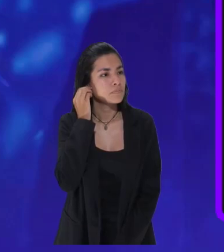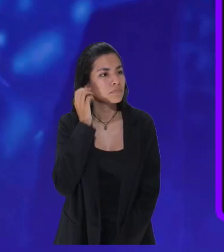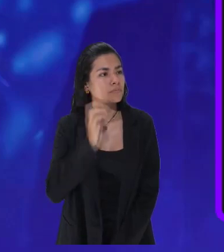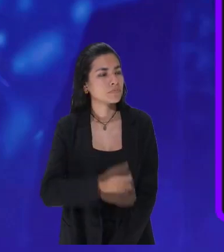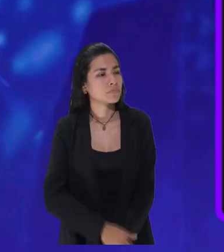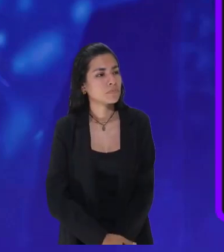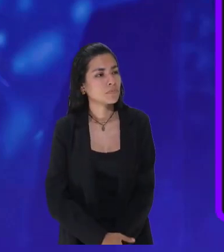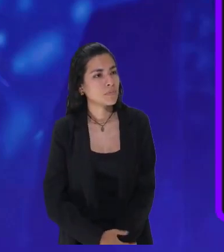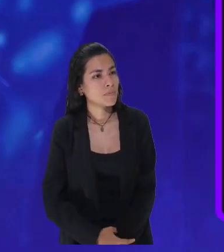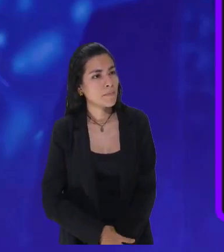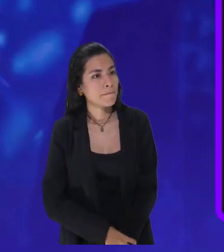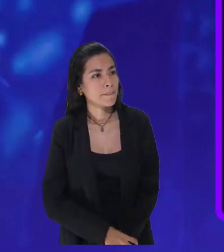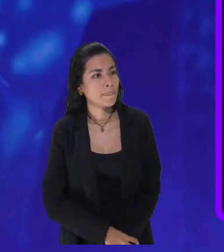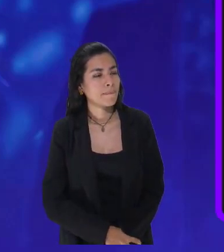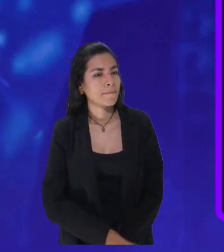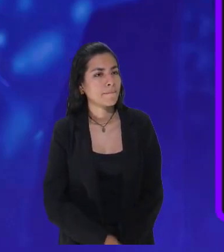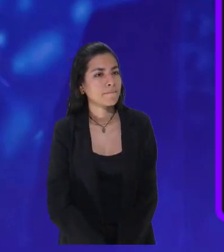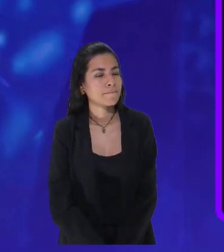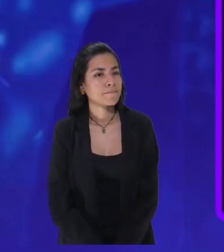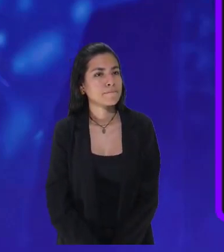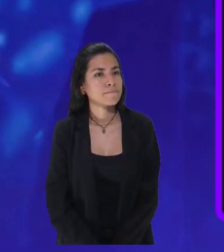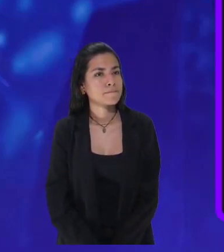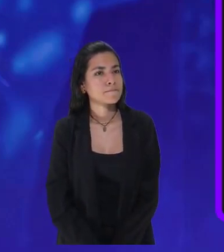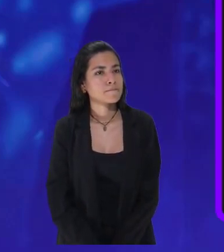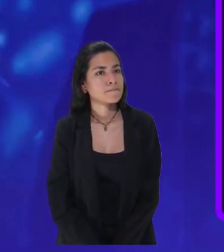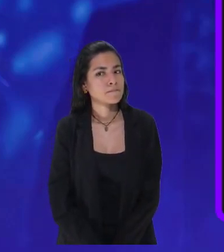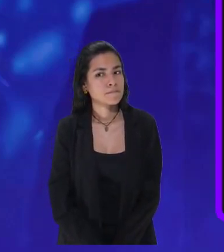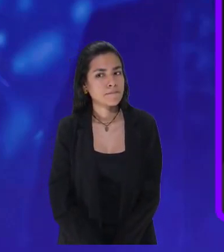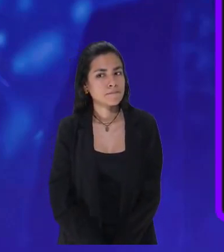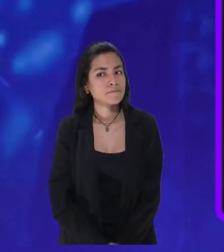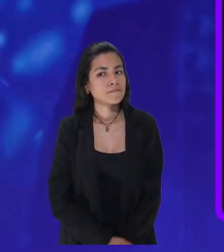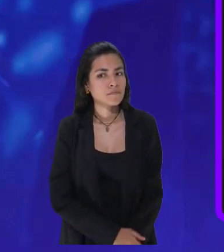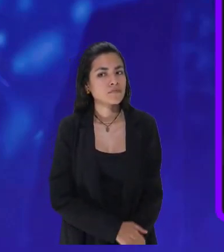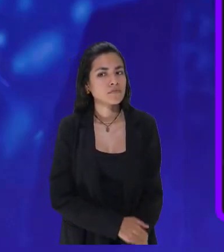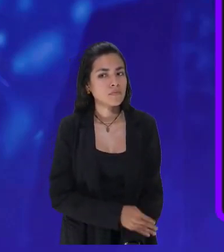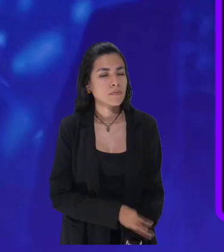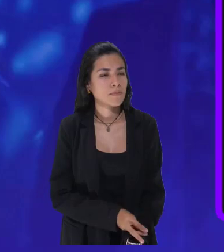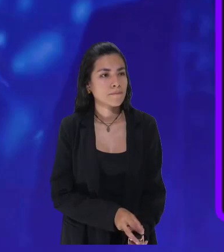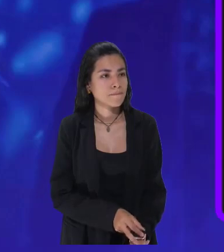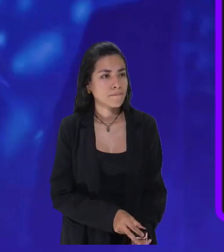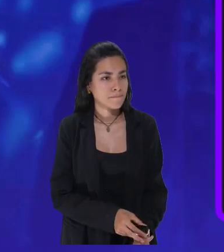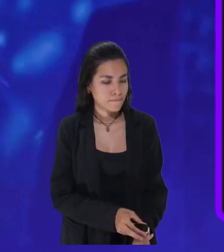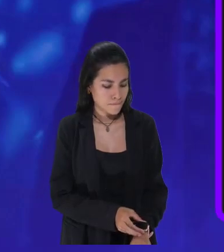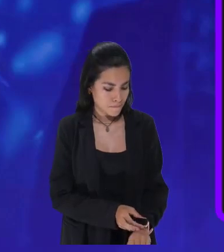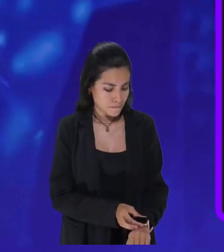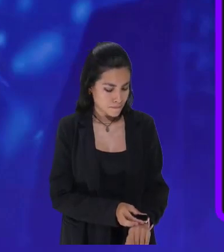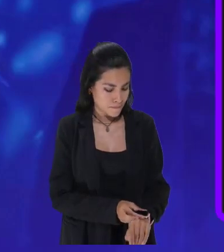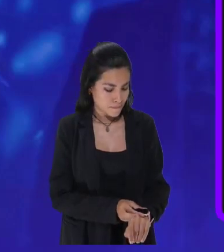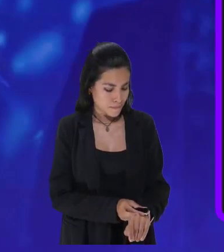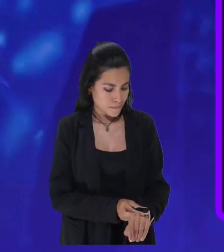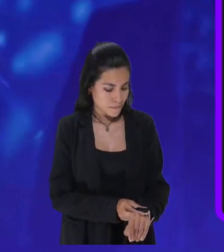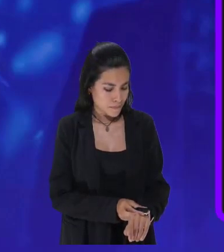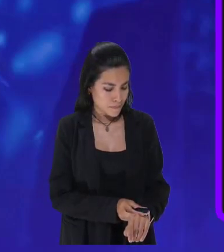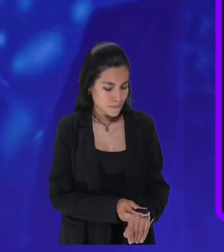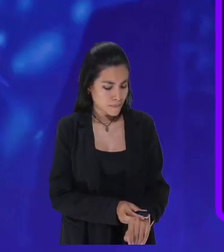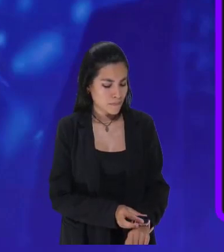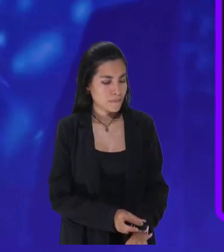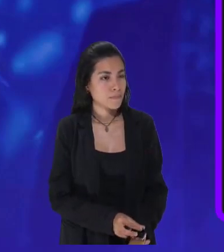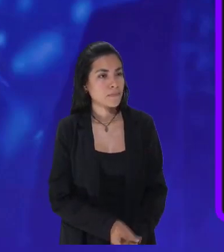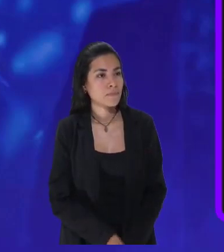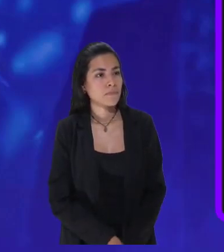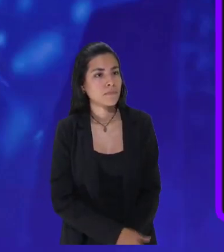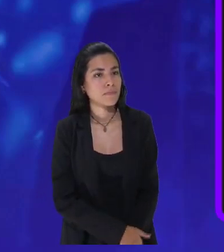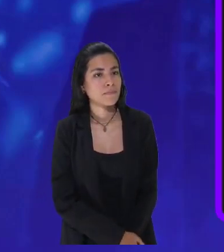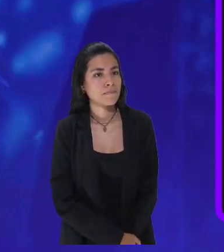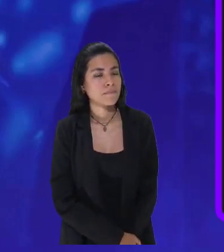No sé si tenemos un micrófono para las preguntas. Regálame un segundo, qué pena, para que lo podamos ver.